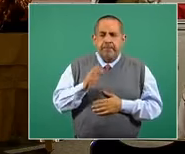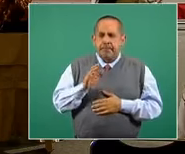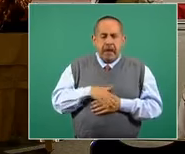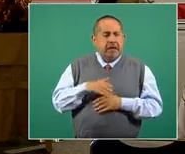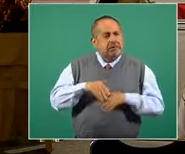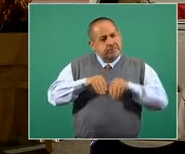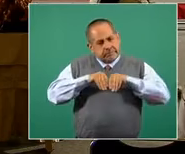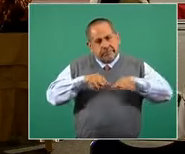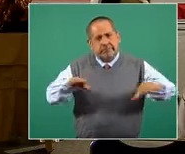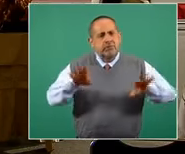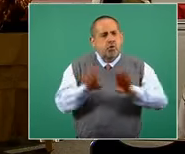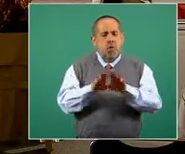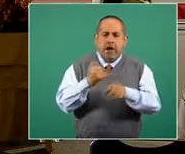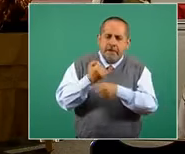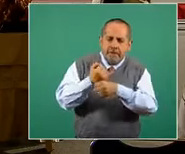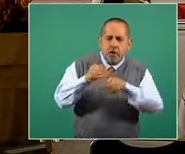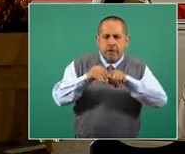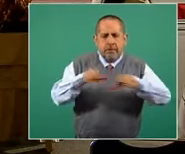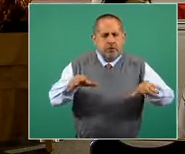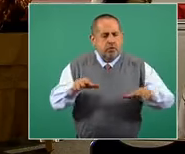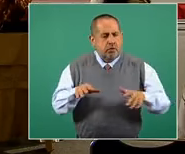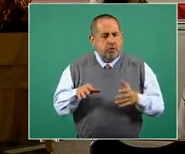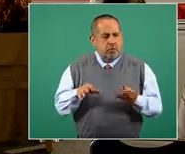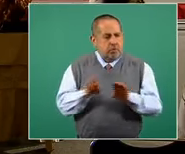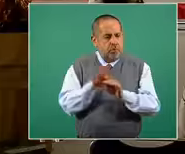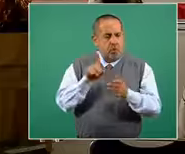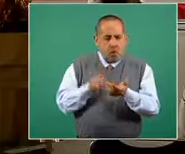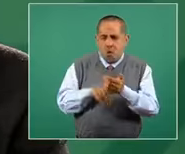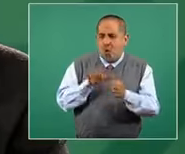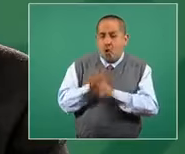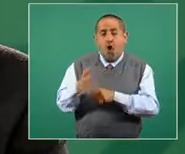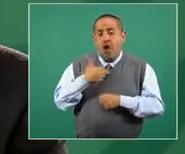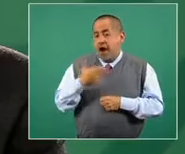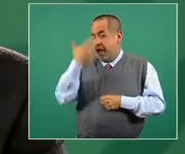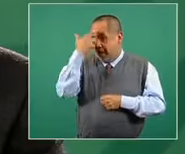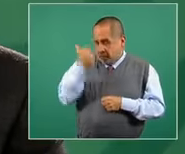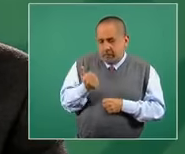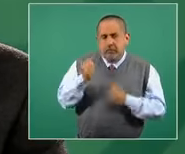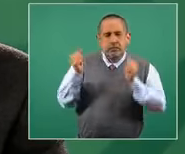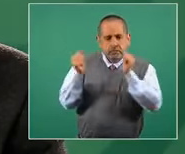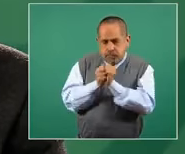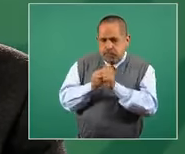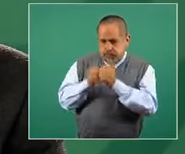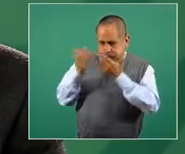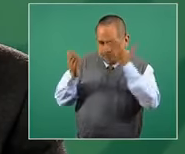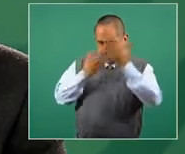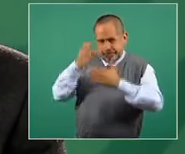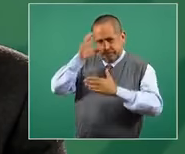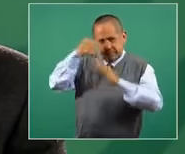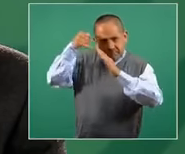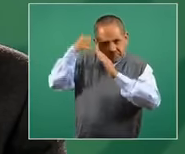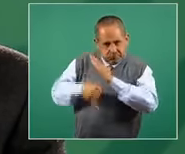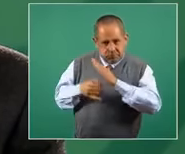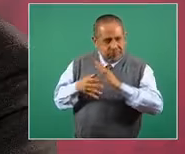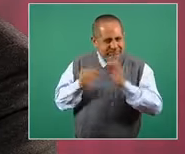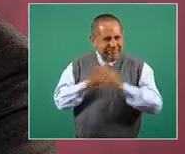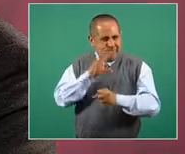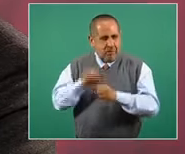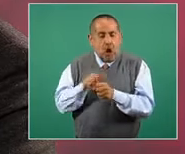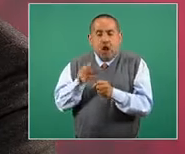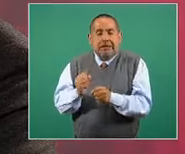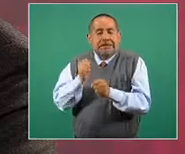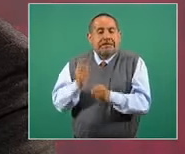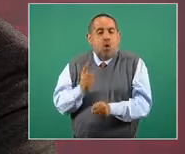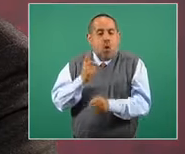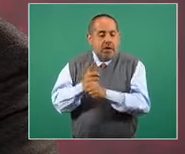más amplia de la información que tiene fundamento, que tiene una base técnica, científica, sobre la seguridad y la